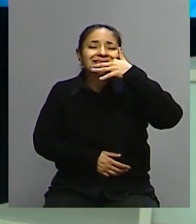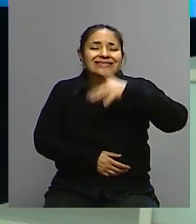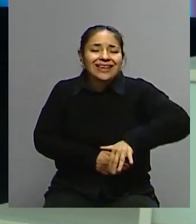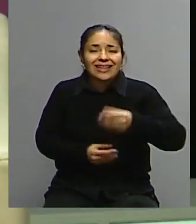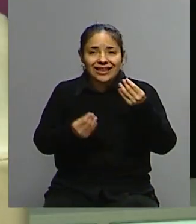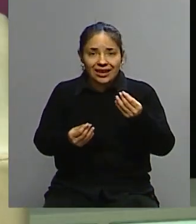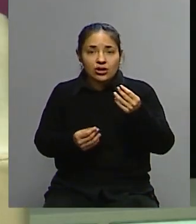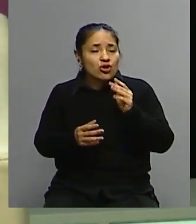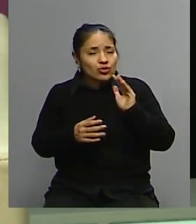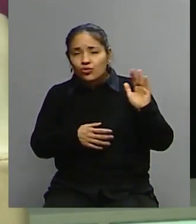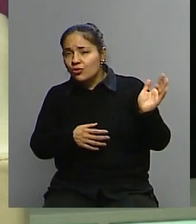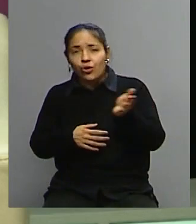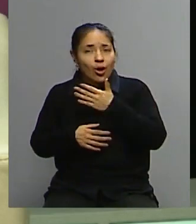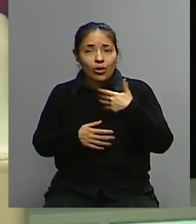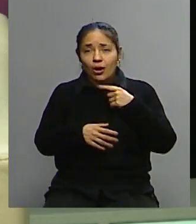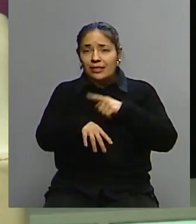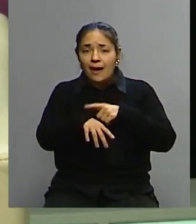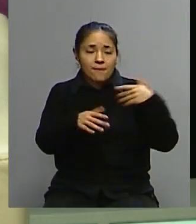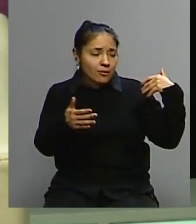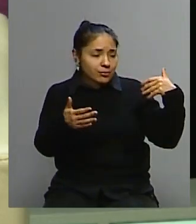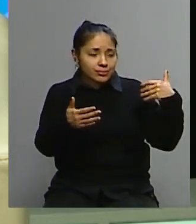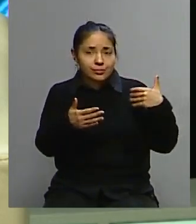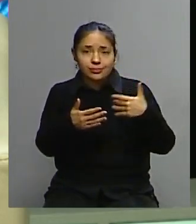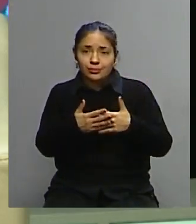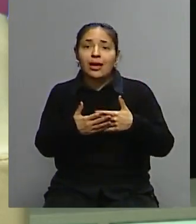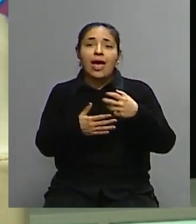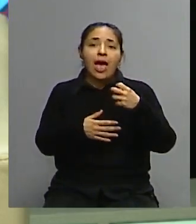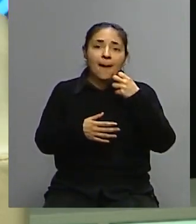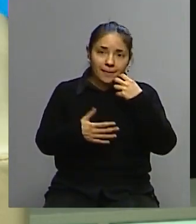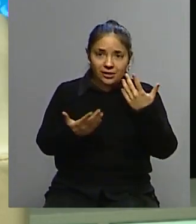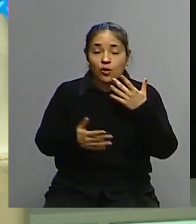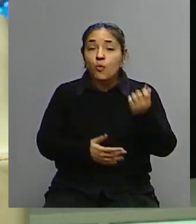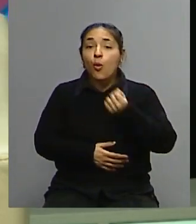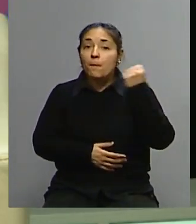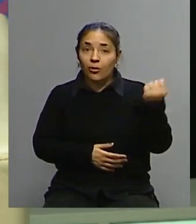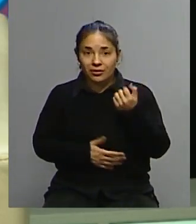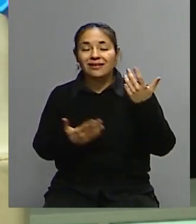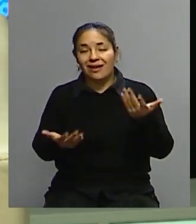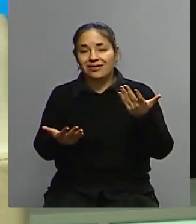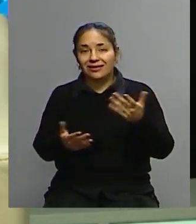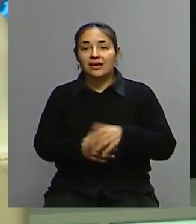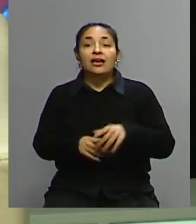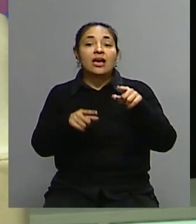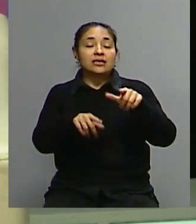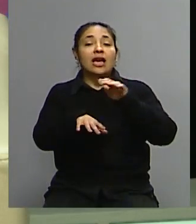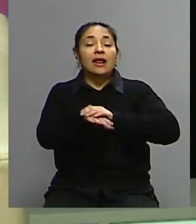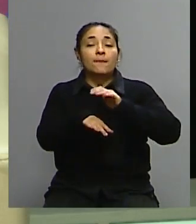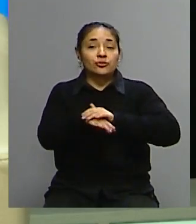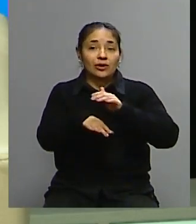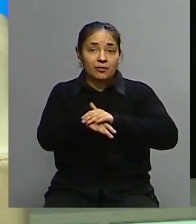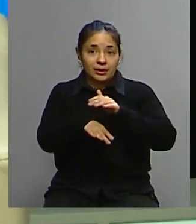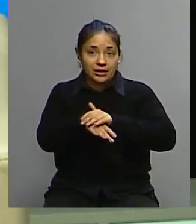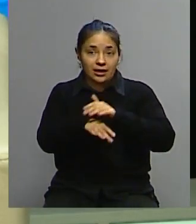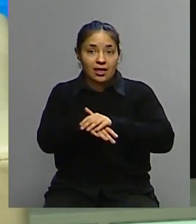me parece que de alguna manera también va a tener consecuencias en una conducta colectiva. Sí. ¿Sí? Y esa es la responsabilidad. Y ahí vamos a tener como un